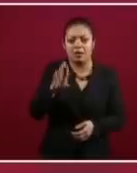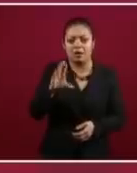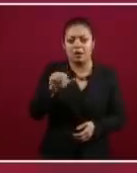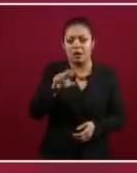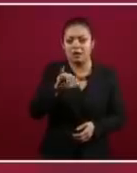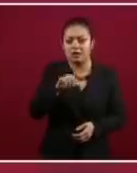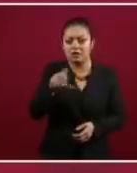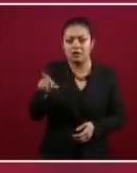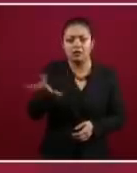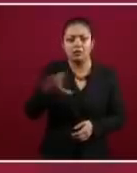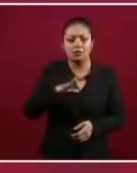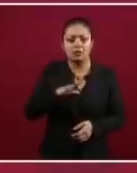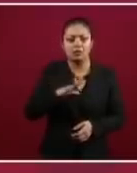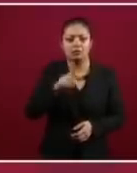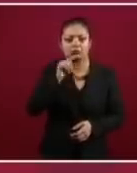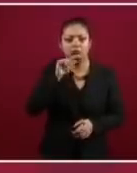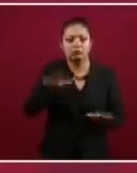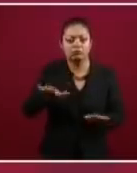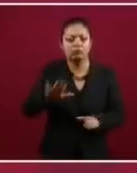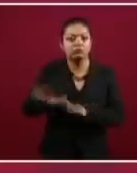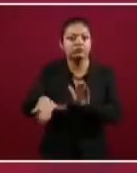a las aves.